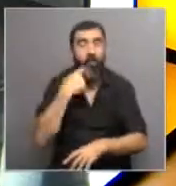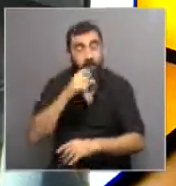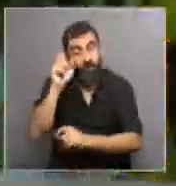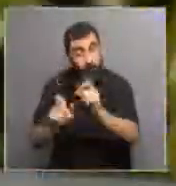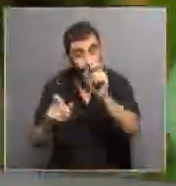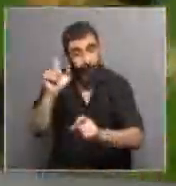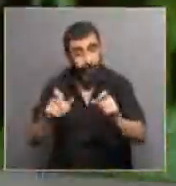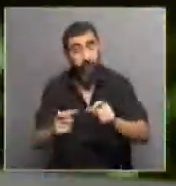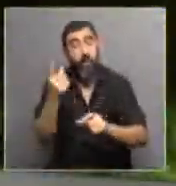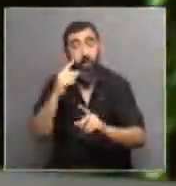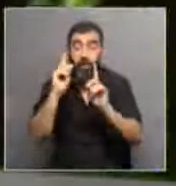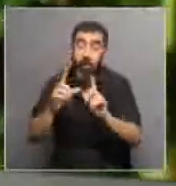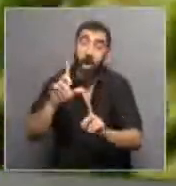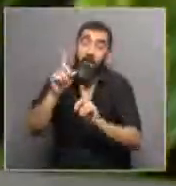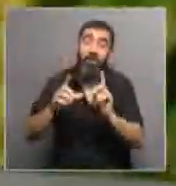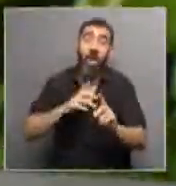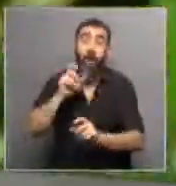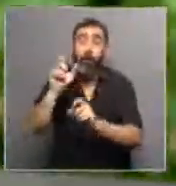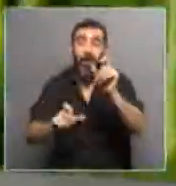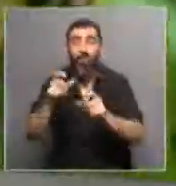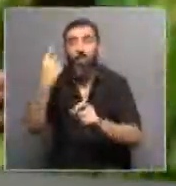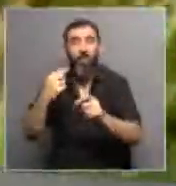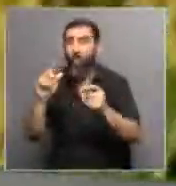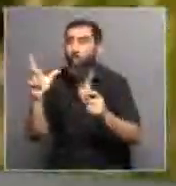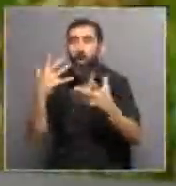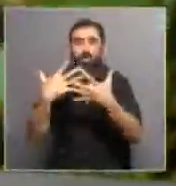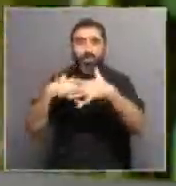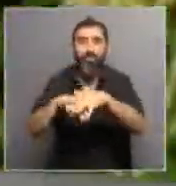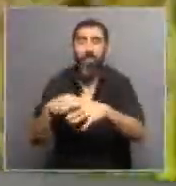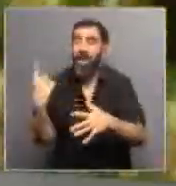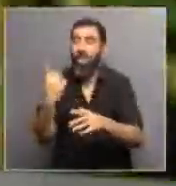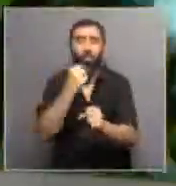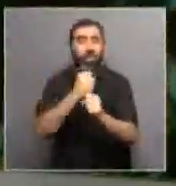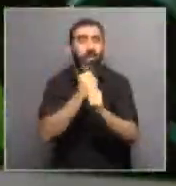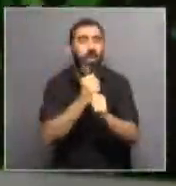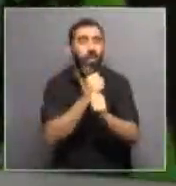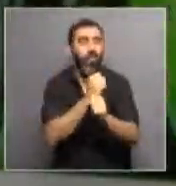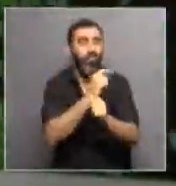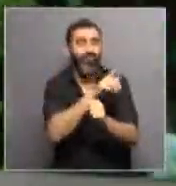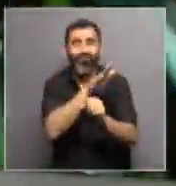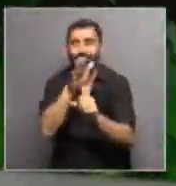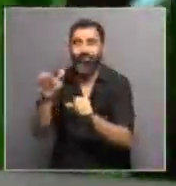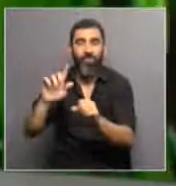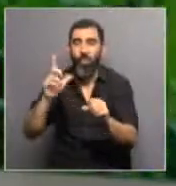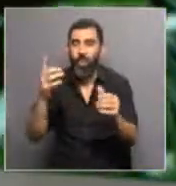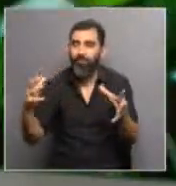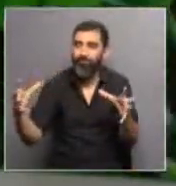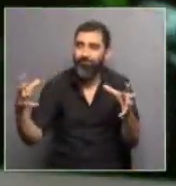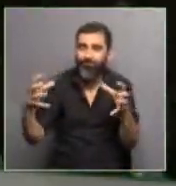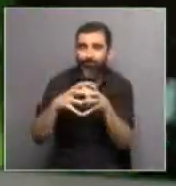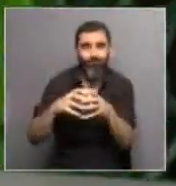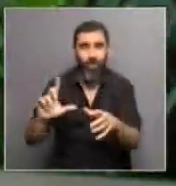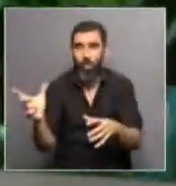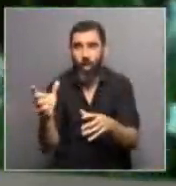veces, pero aún cuando está la gente está dispersa, fragmentada, cada uno en su chacra, en sus cosas, y no siempre nos combinamos en proyectos de este tipo.